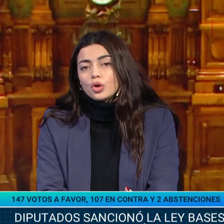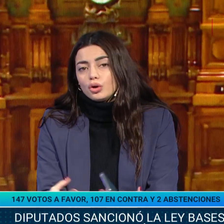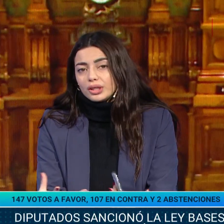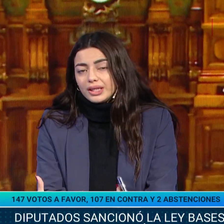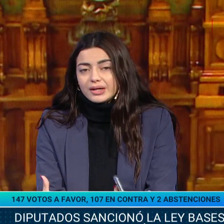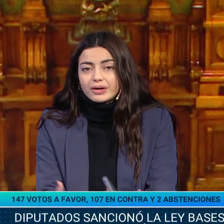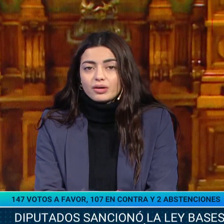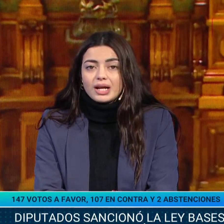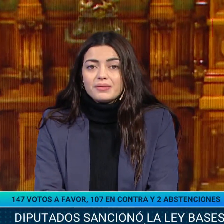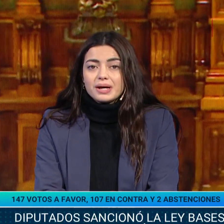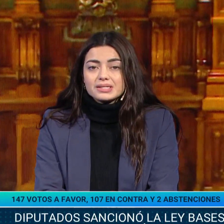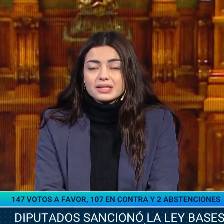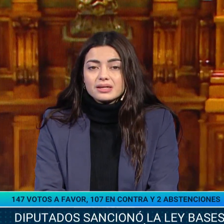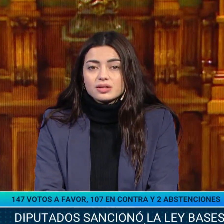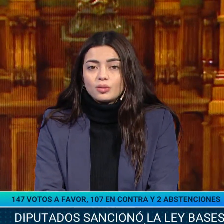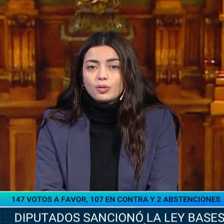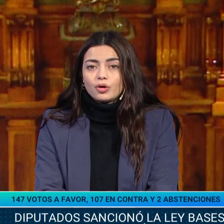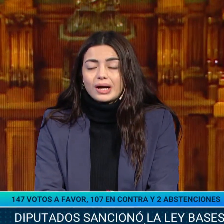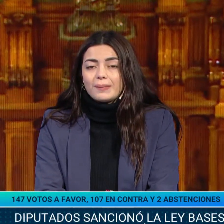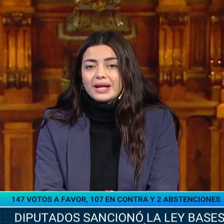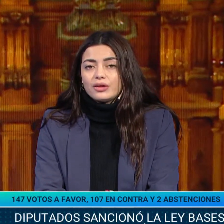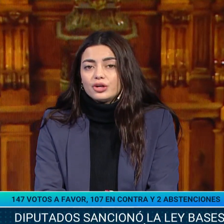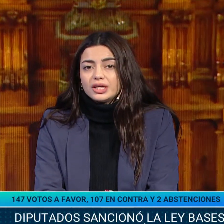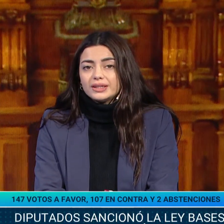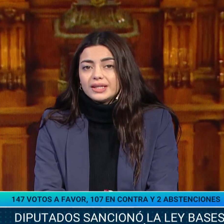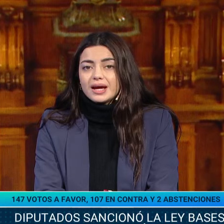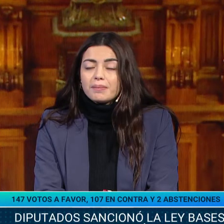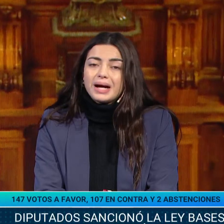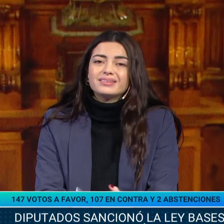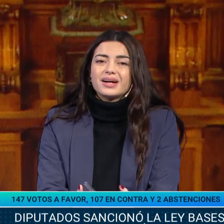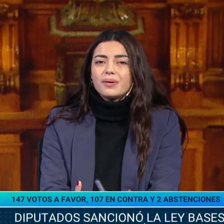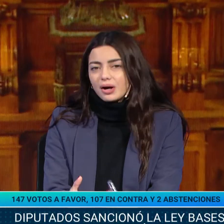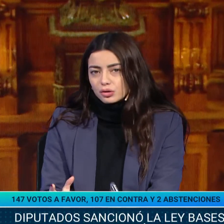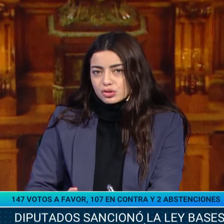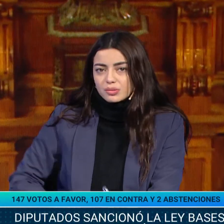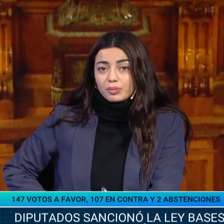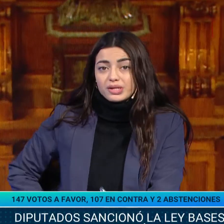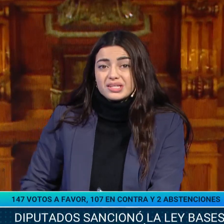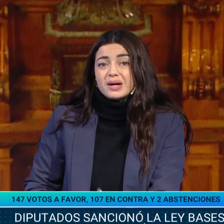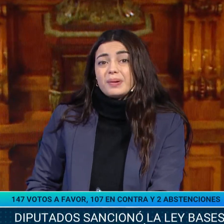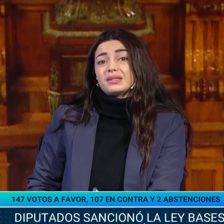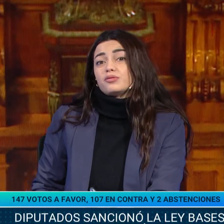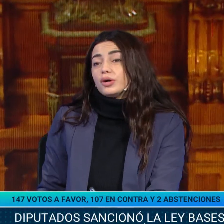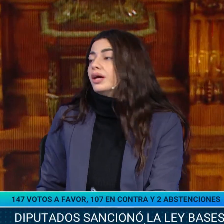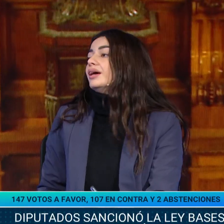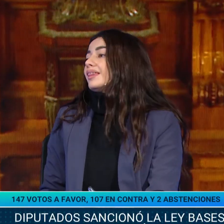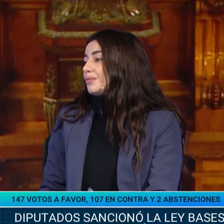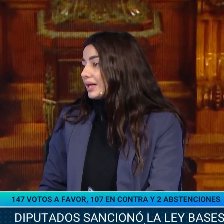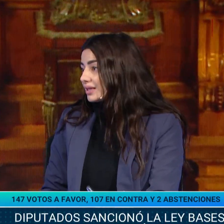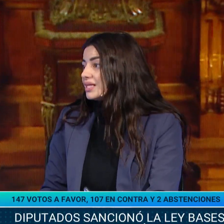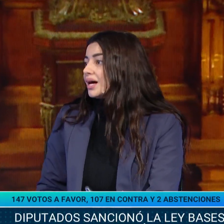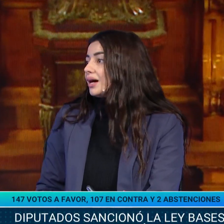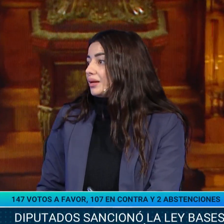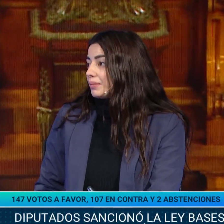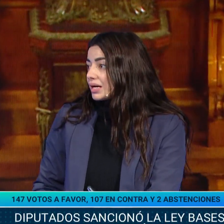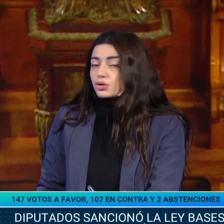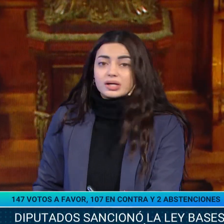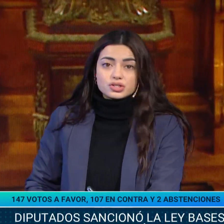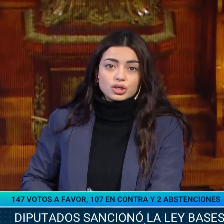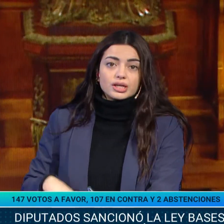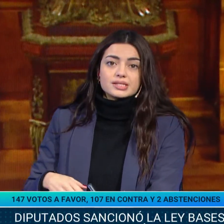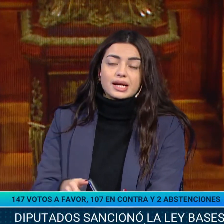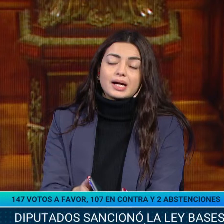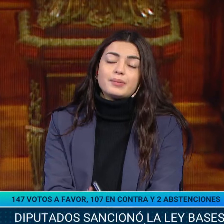sobre todo lo que tiene que ver con la ley bases. Como Cámara de Origen tenía más trabajo, si se puede decir, y aparte fue debatida en